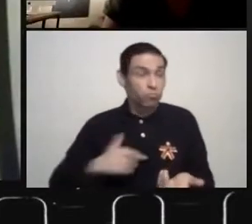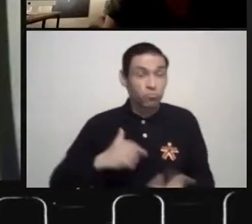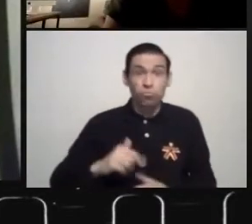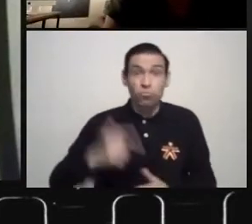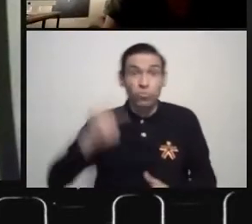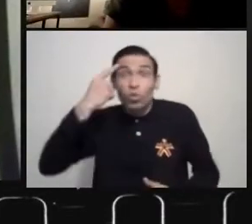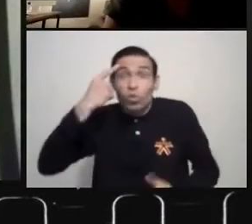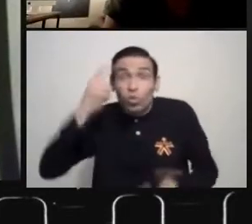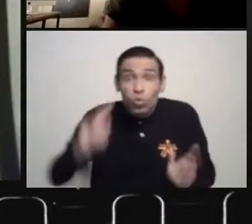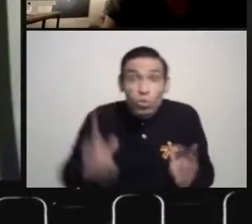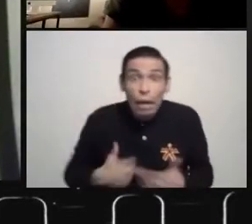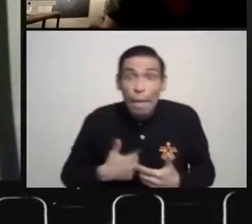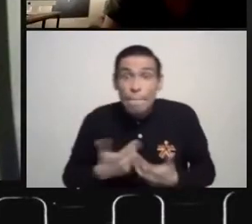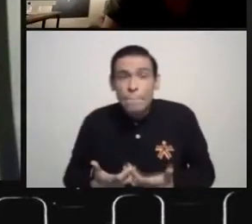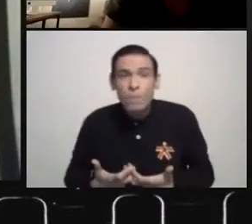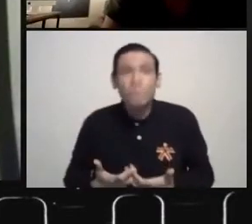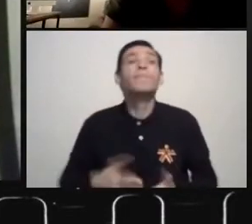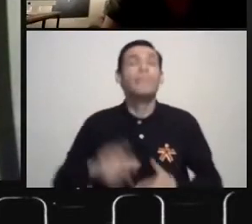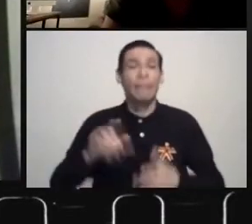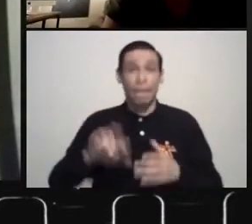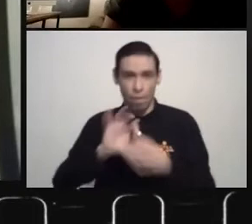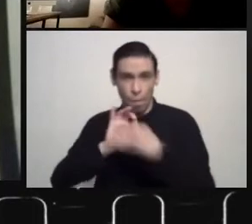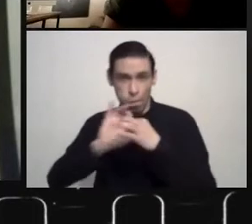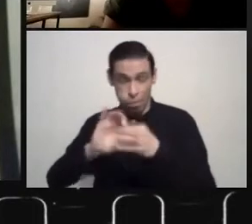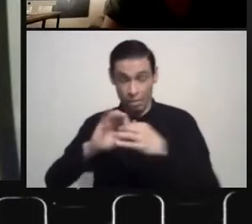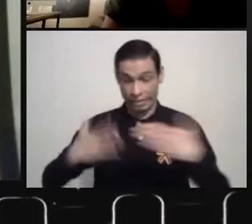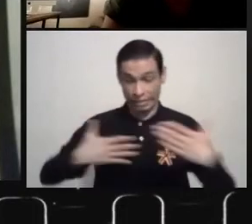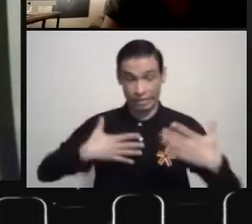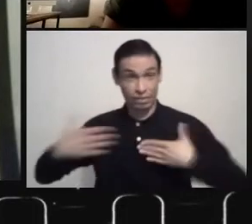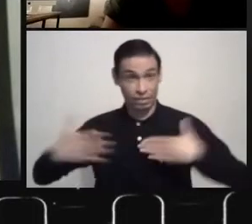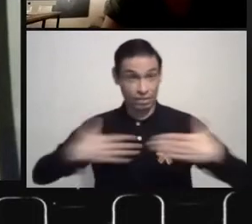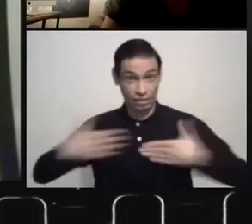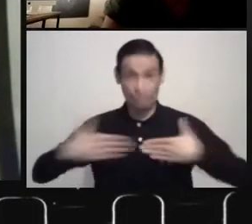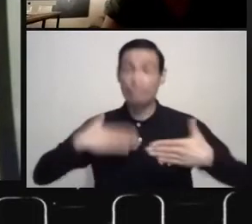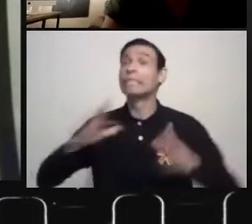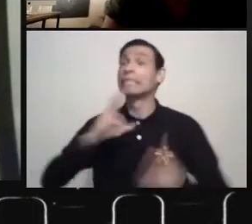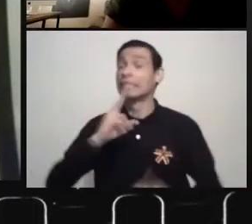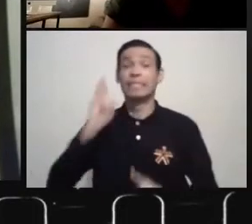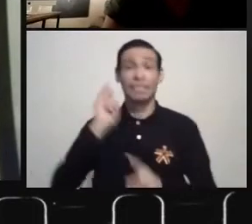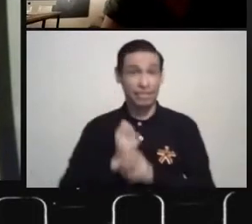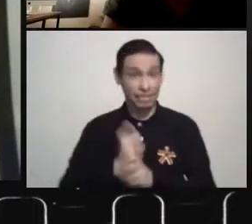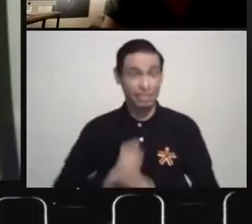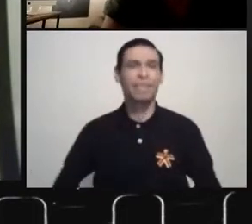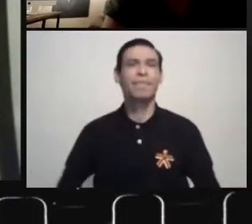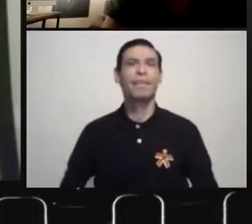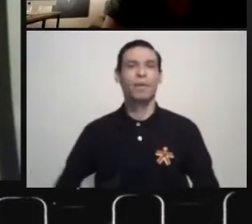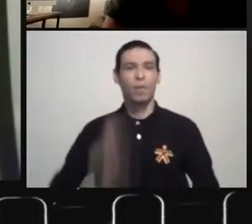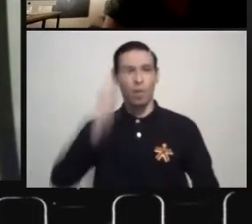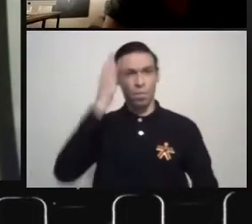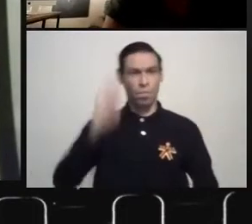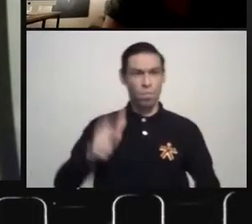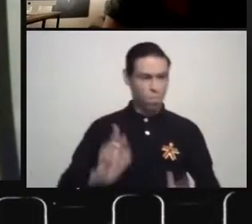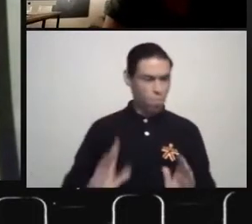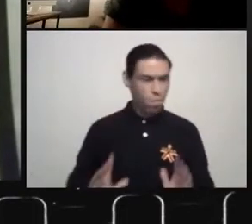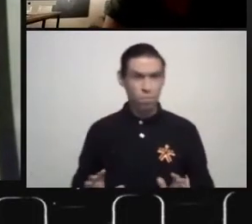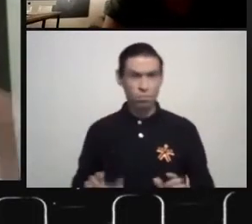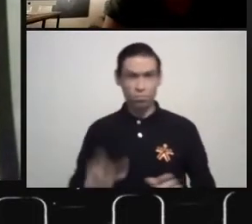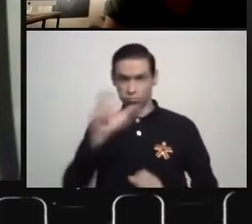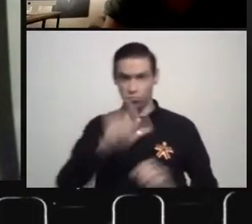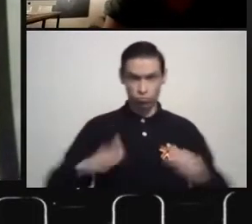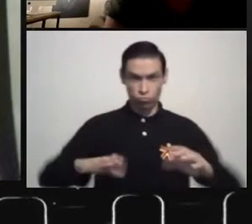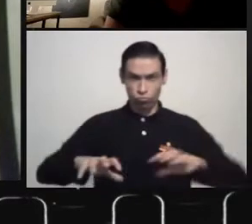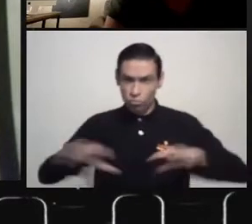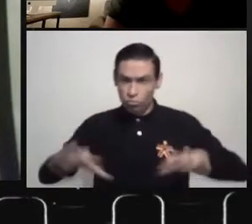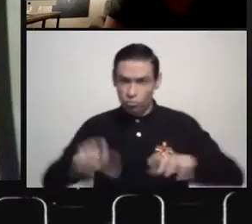relación del trabajo con el actor es de las más difíciles y las más retadoras, porque el actor es muy crítico frente a lo que se está haciendo, frente a